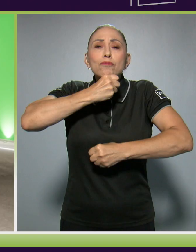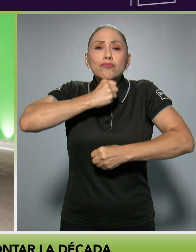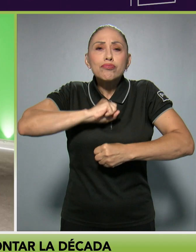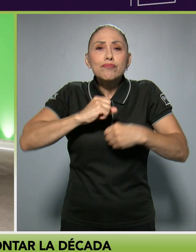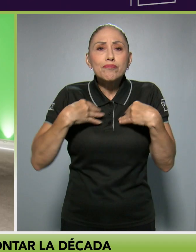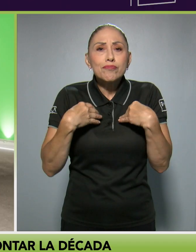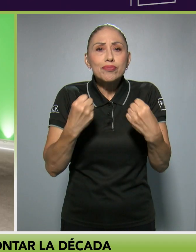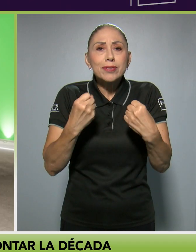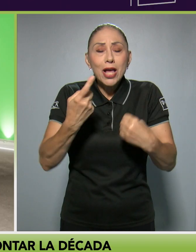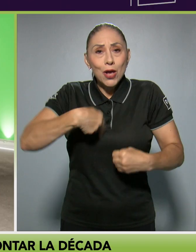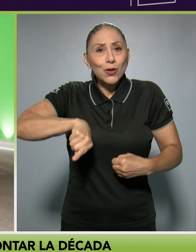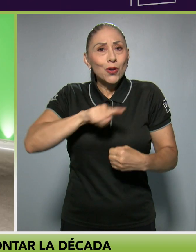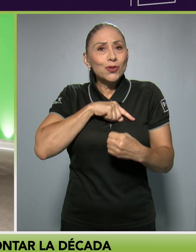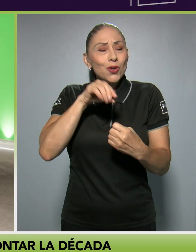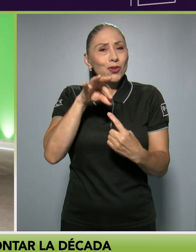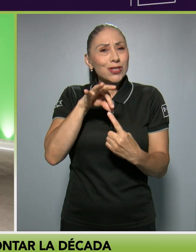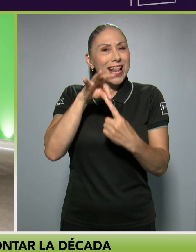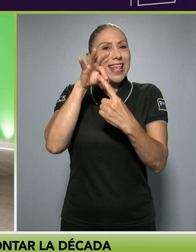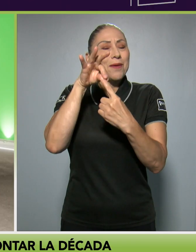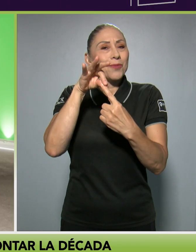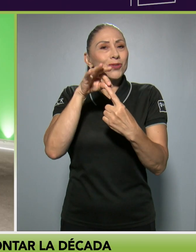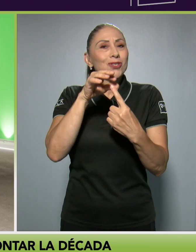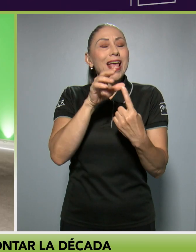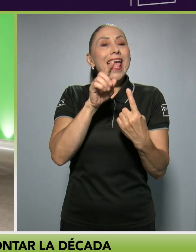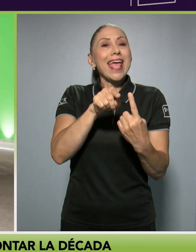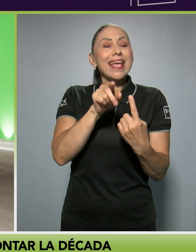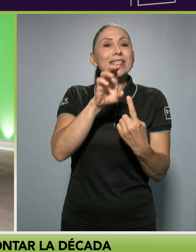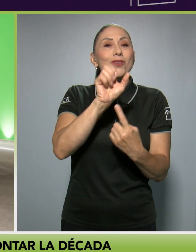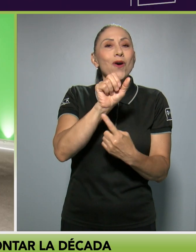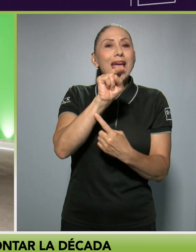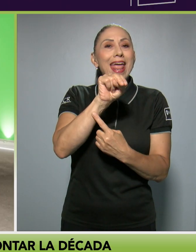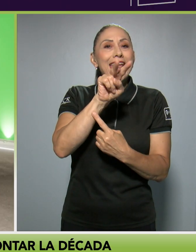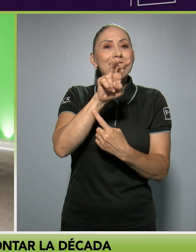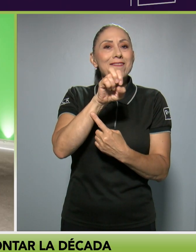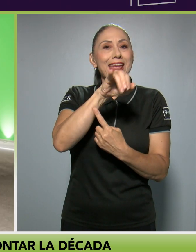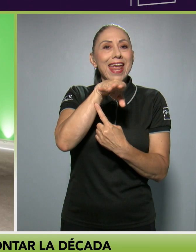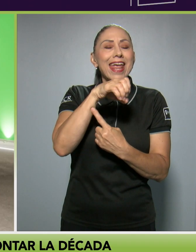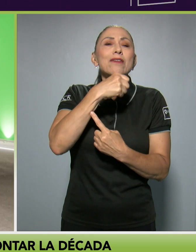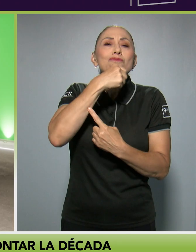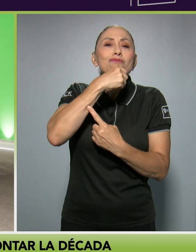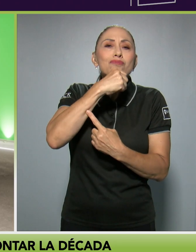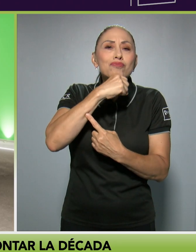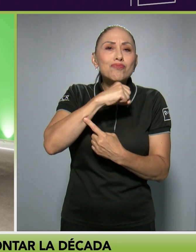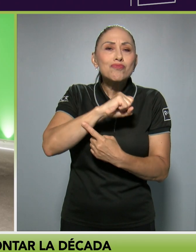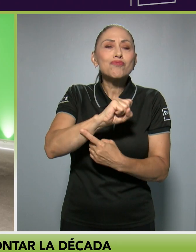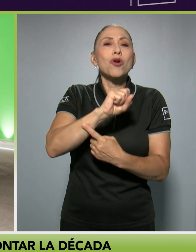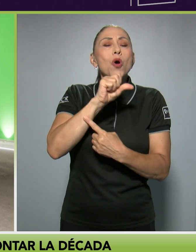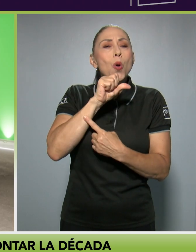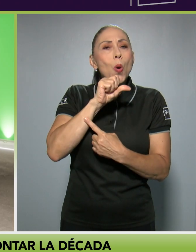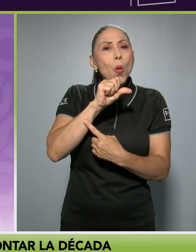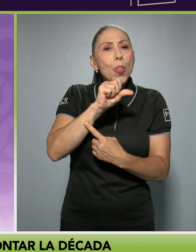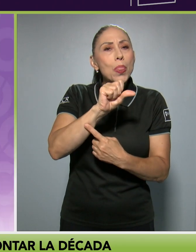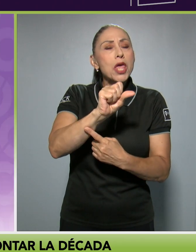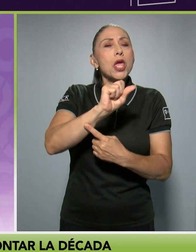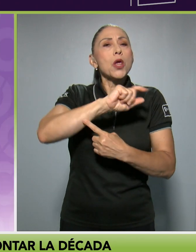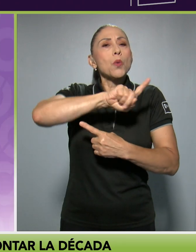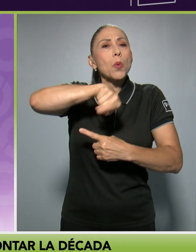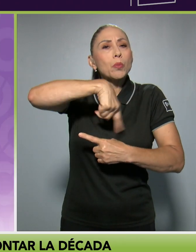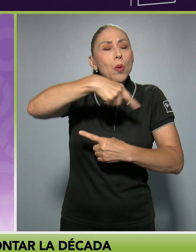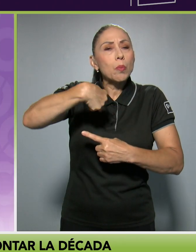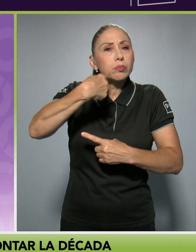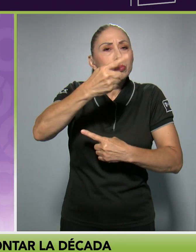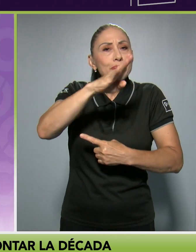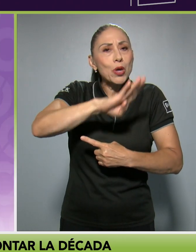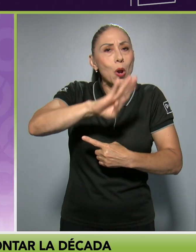esa combinación de envejecer que incluye la parte de envejecimiento continuo, cronológico,